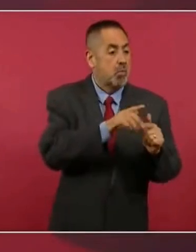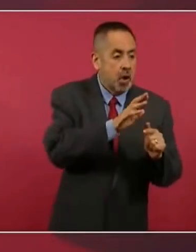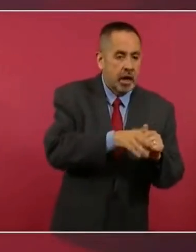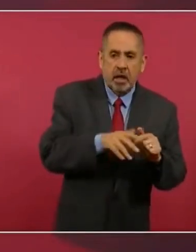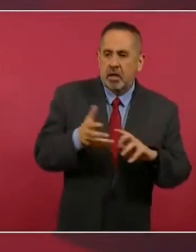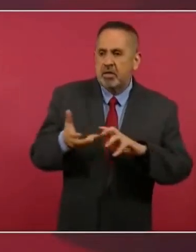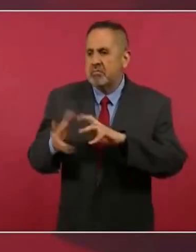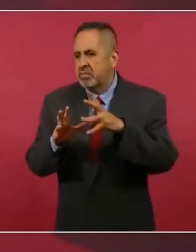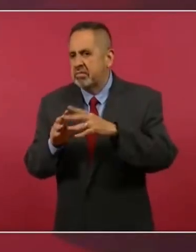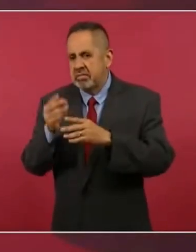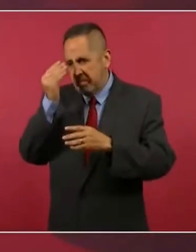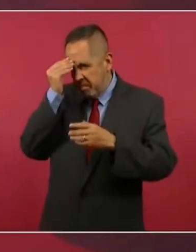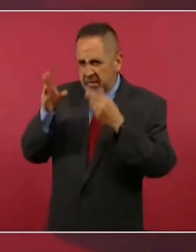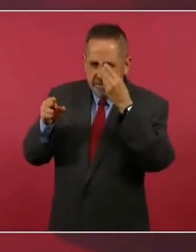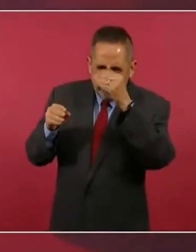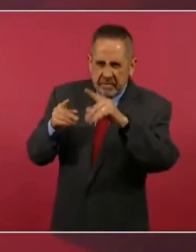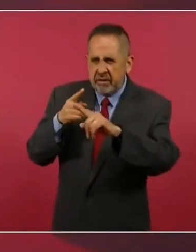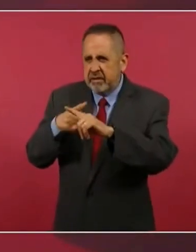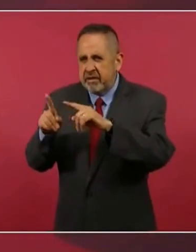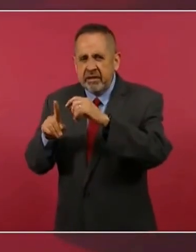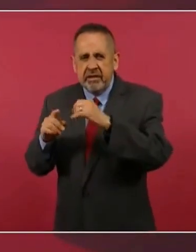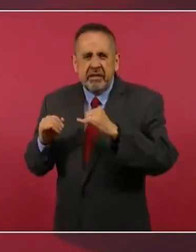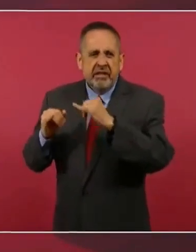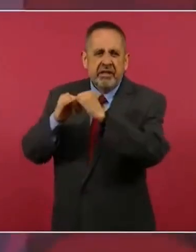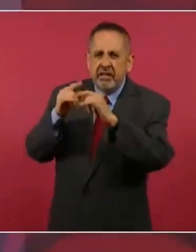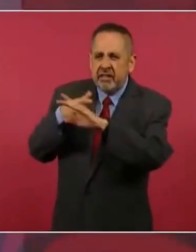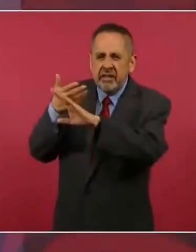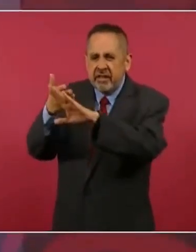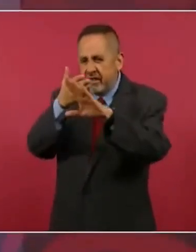desestabilizar, socavar instituciones.